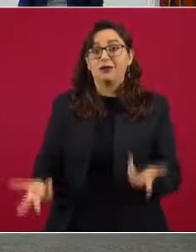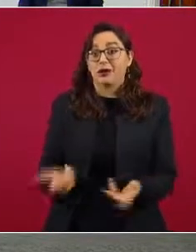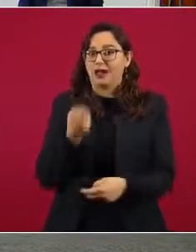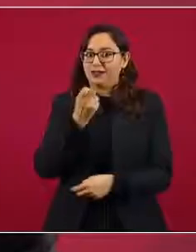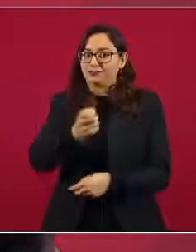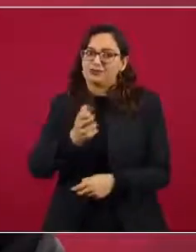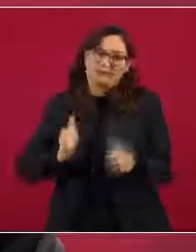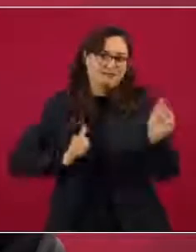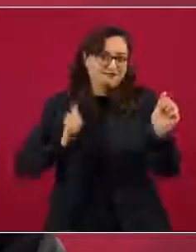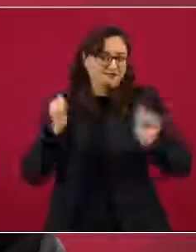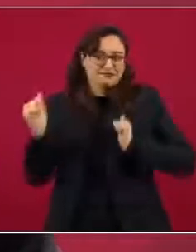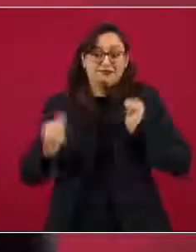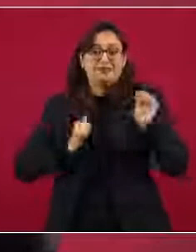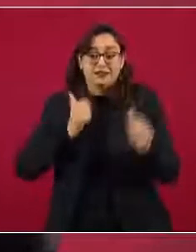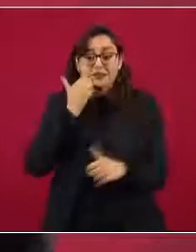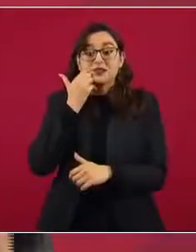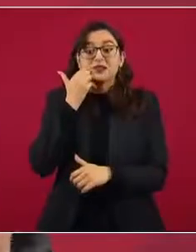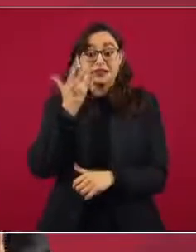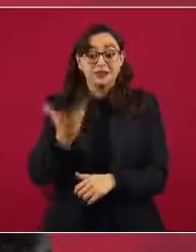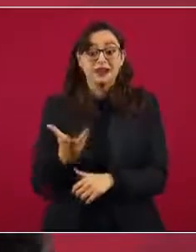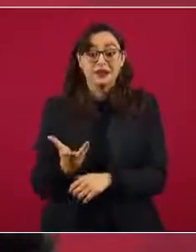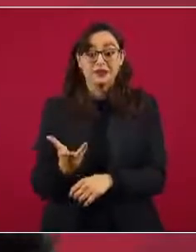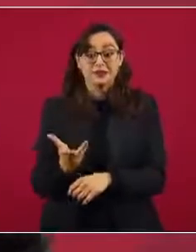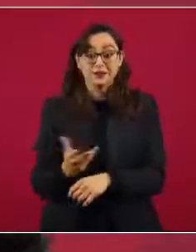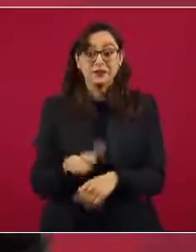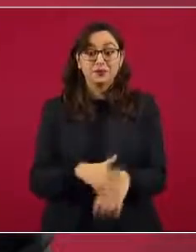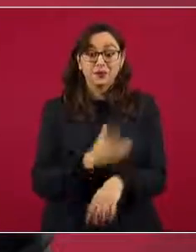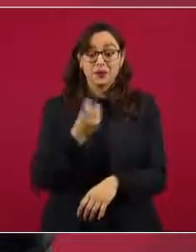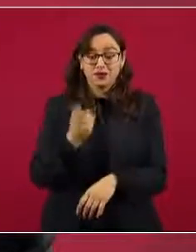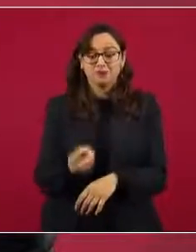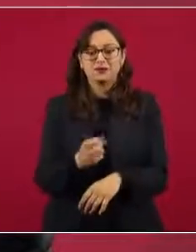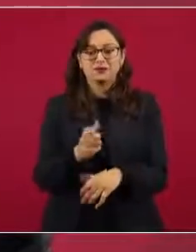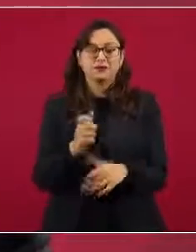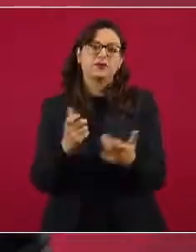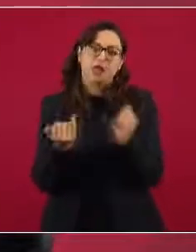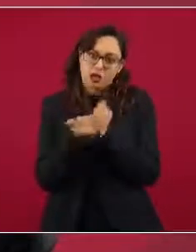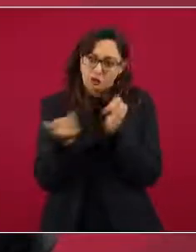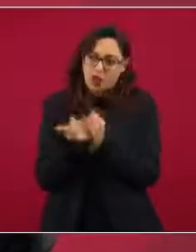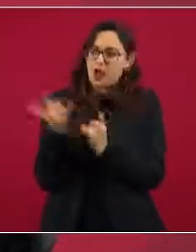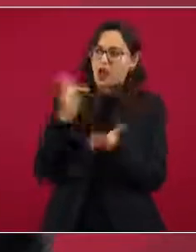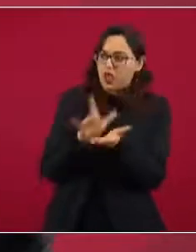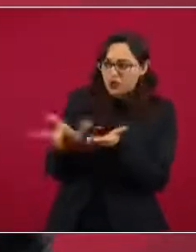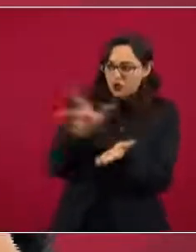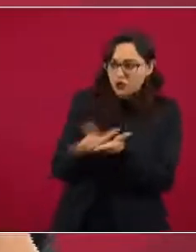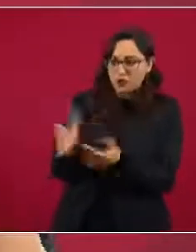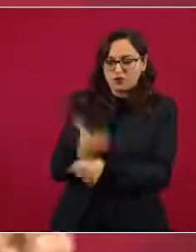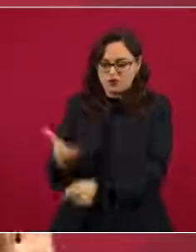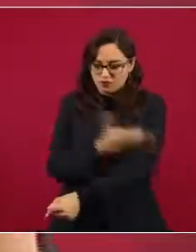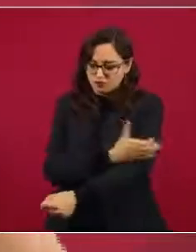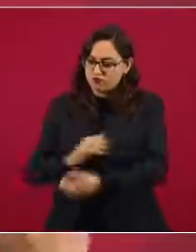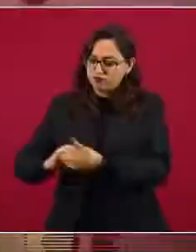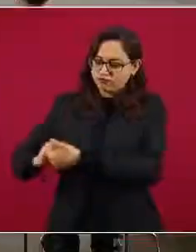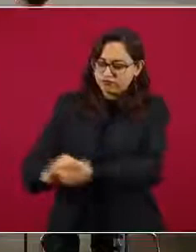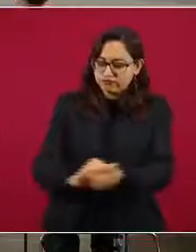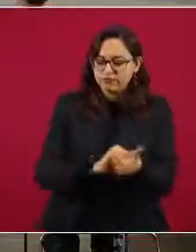parte. Y además a eso, pues este sentido de compañerismo, de pertenecer, de ser solidarios en un momento